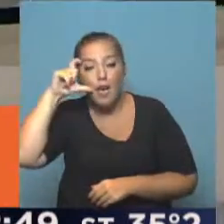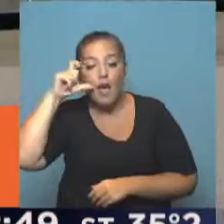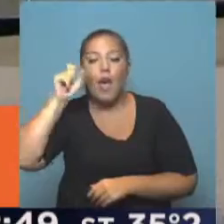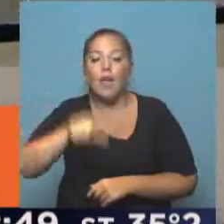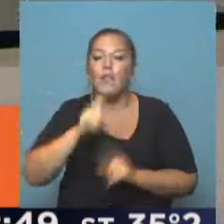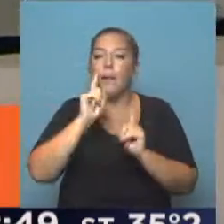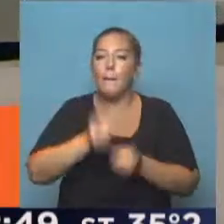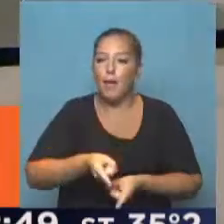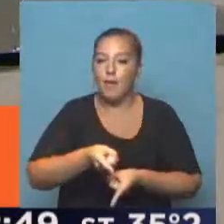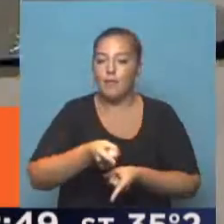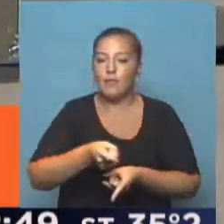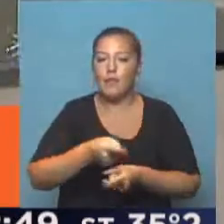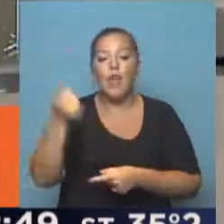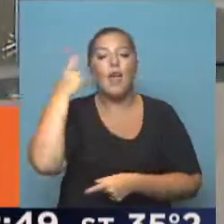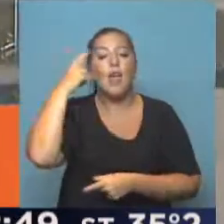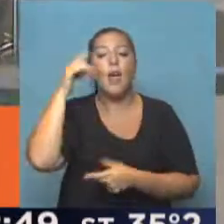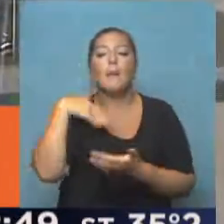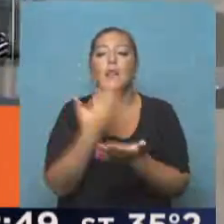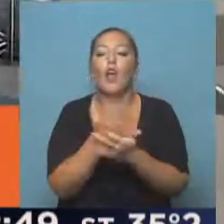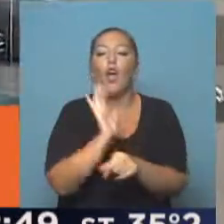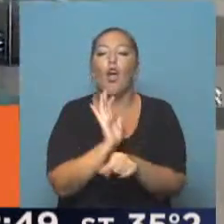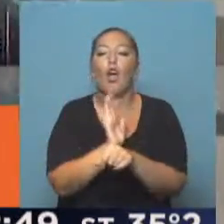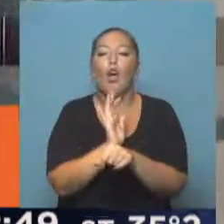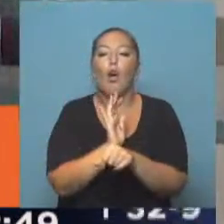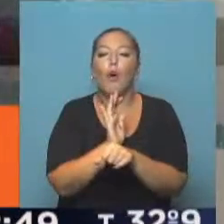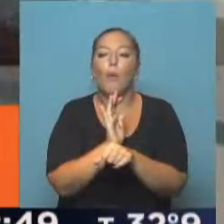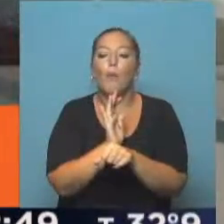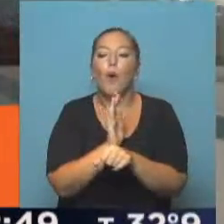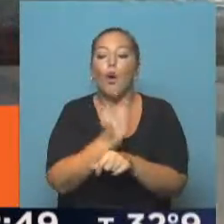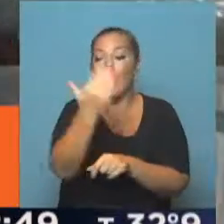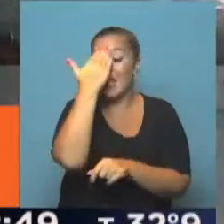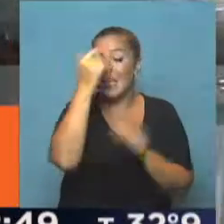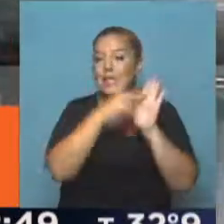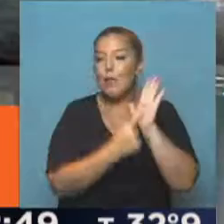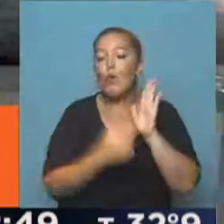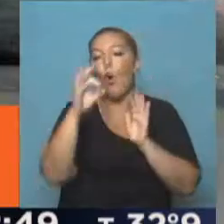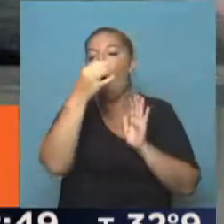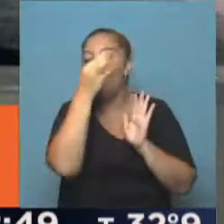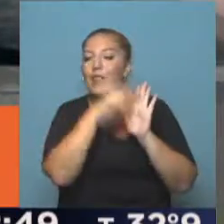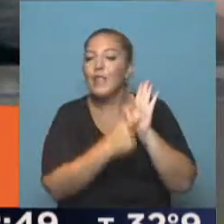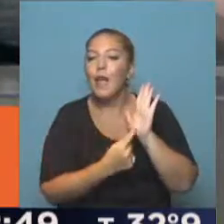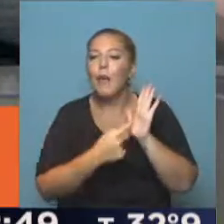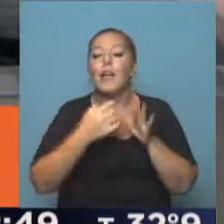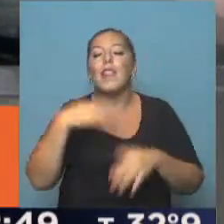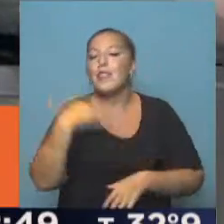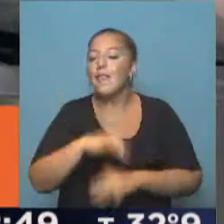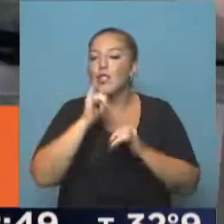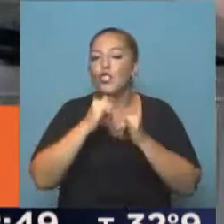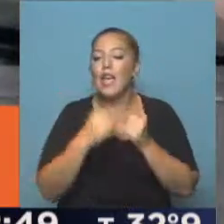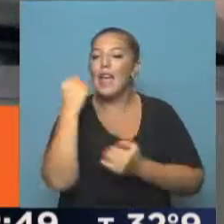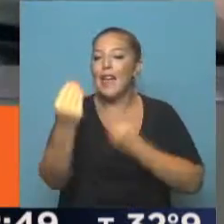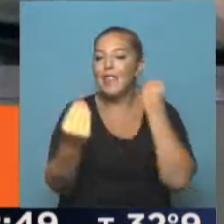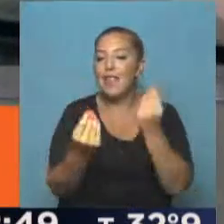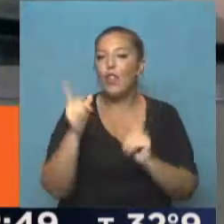hay también la idea de presentar como una suerte de plataforma con 15 puntos o 20 puntos para que cumpla el candidato, o